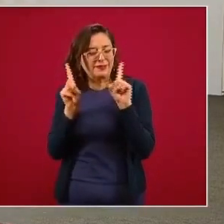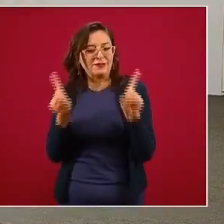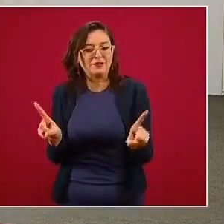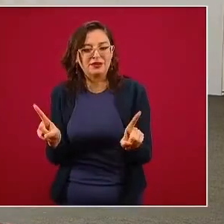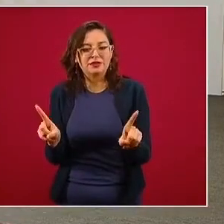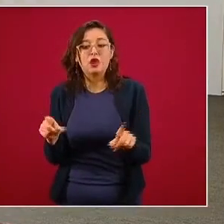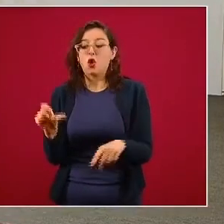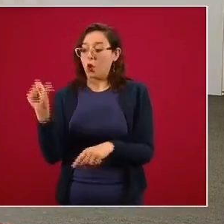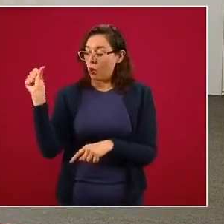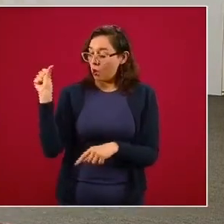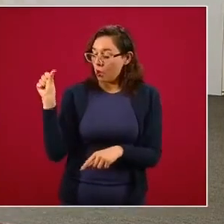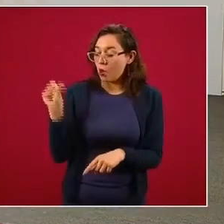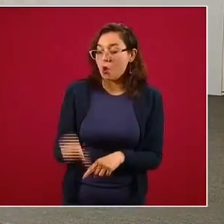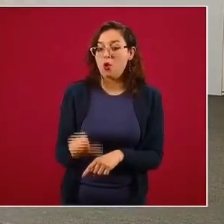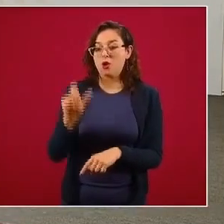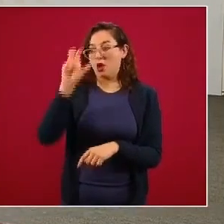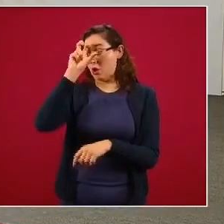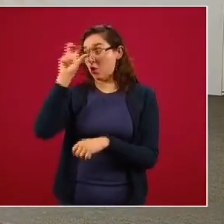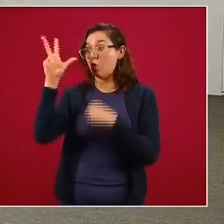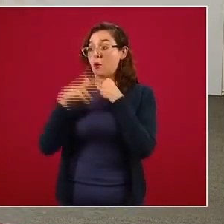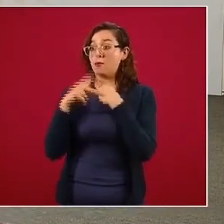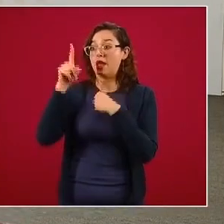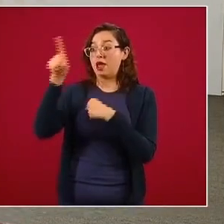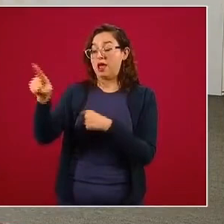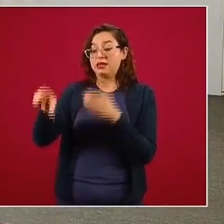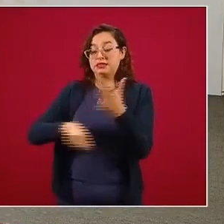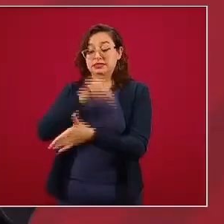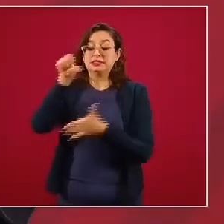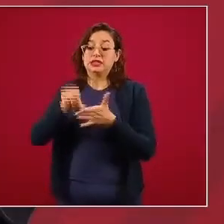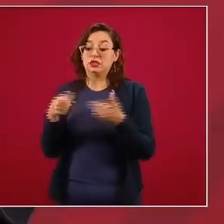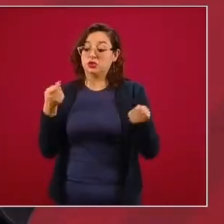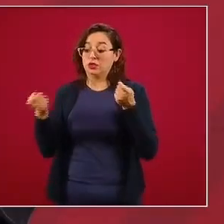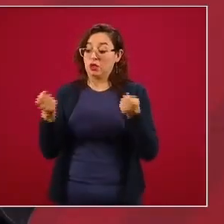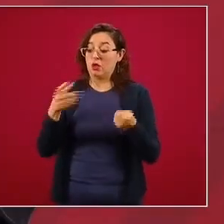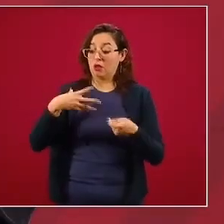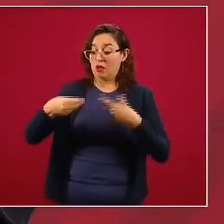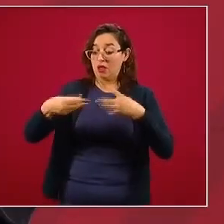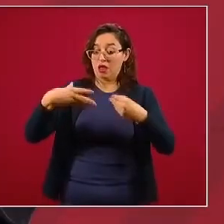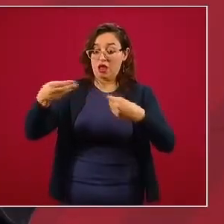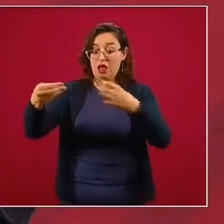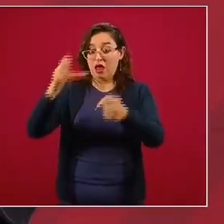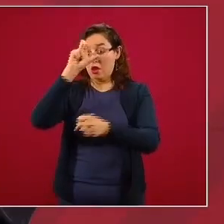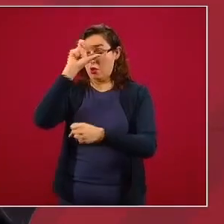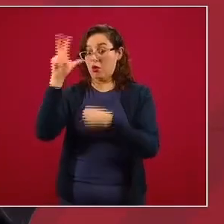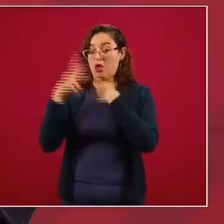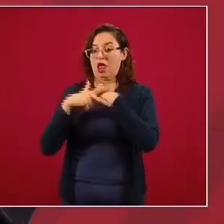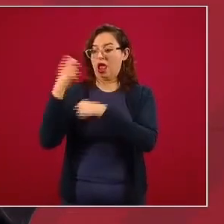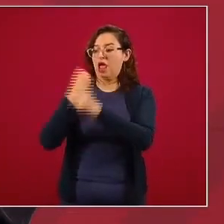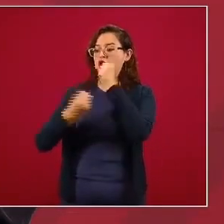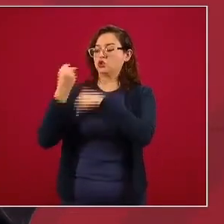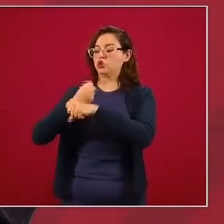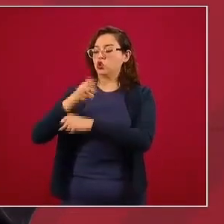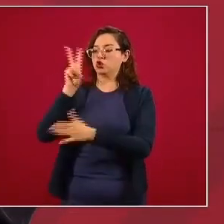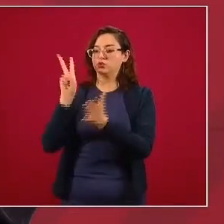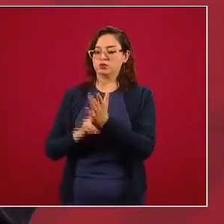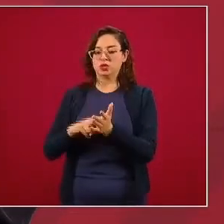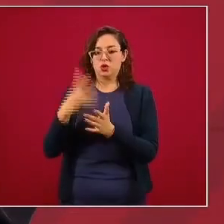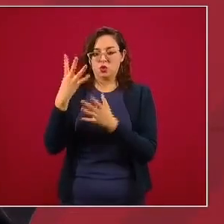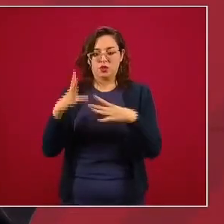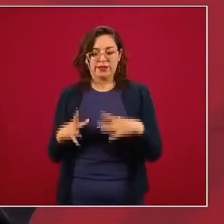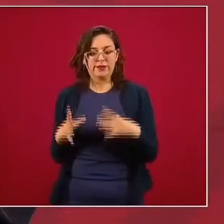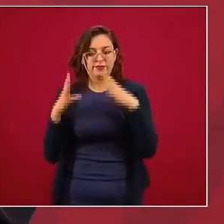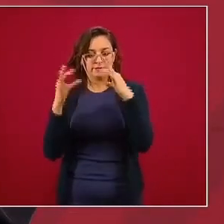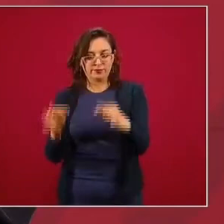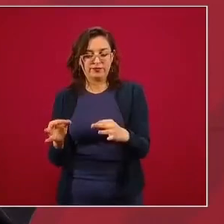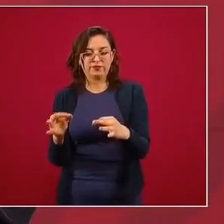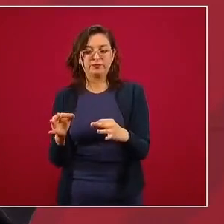los Centros de Control de Enfermedades de Europa. Es una institución que se estableció en el año 2004,